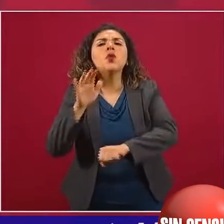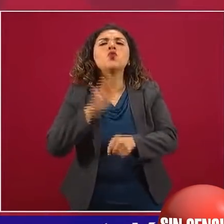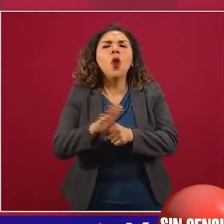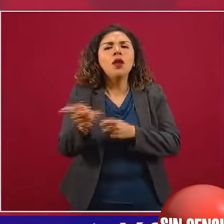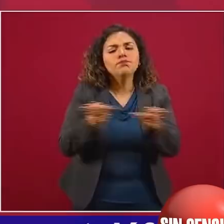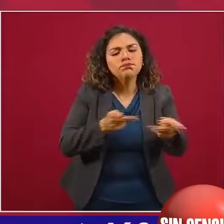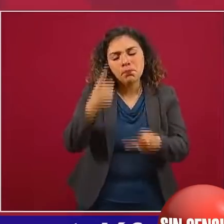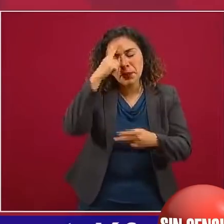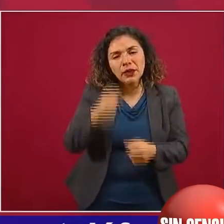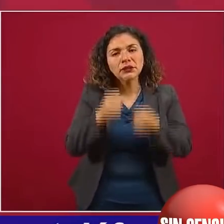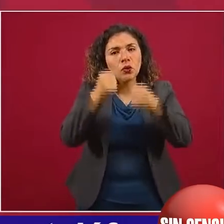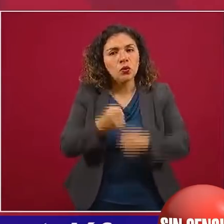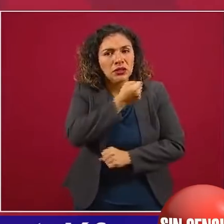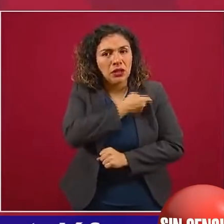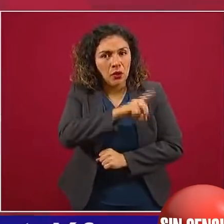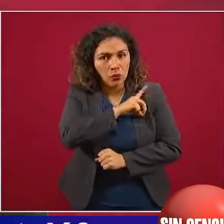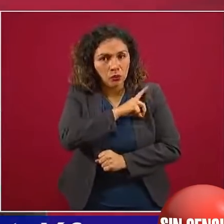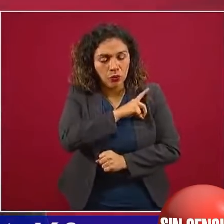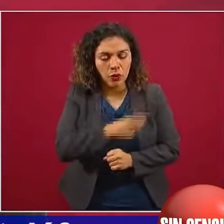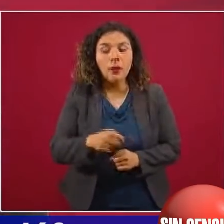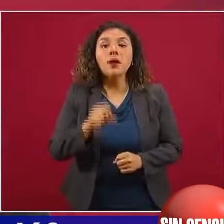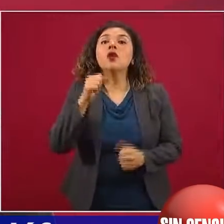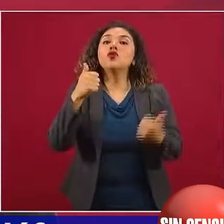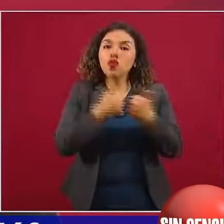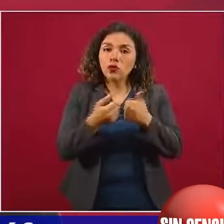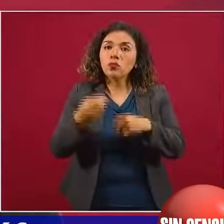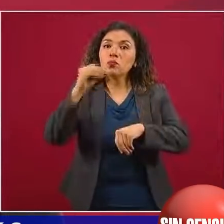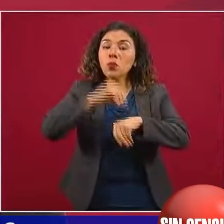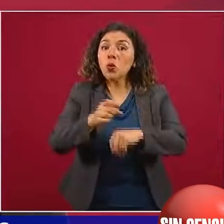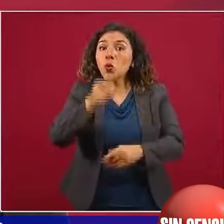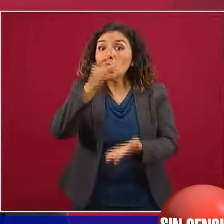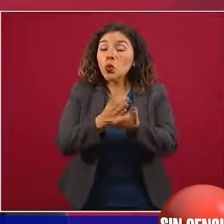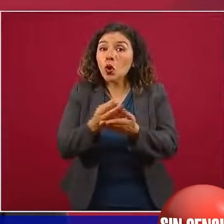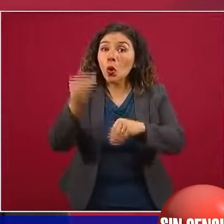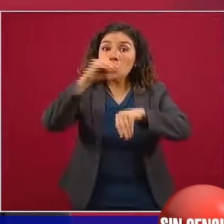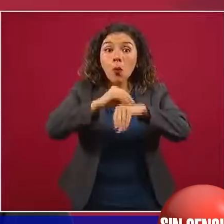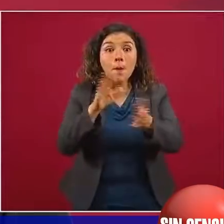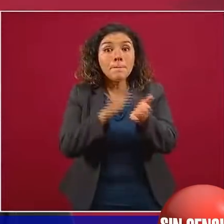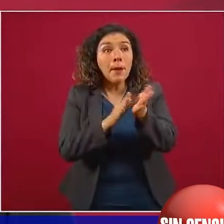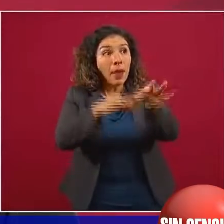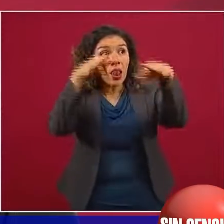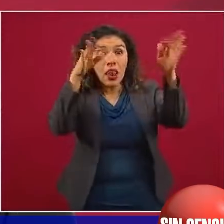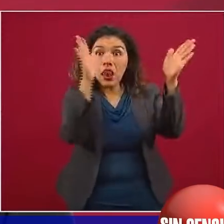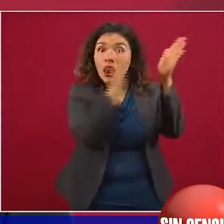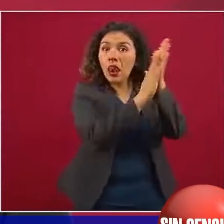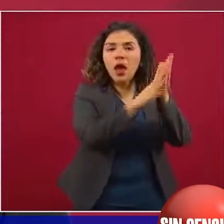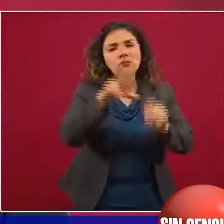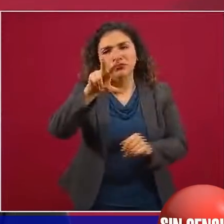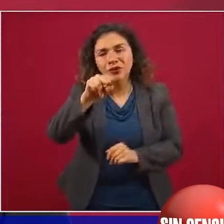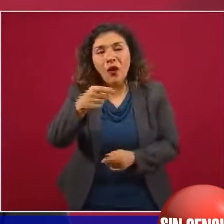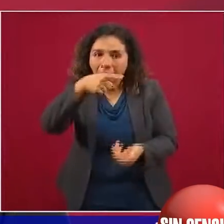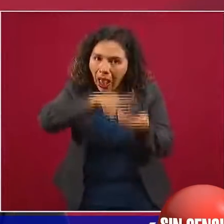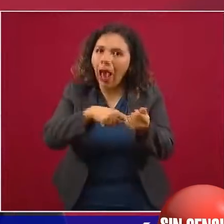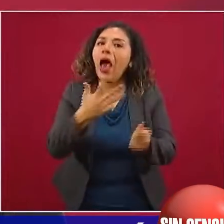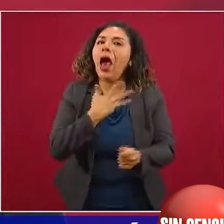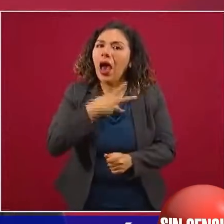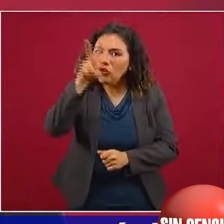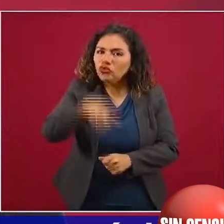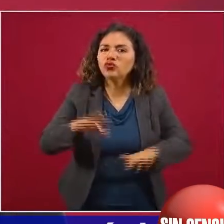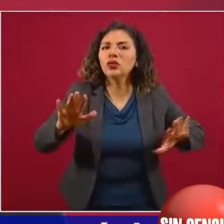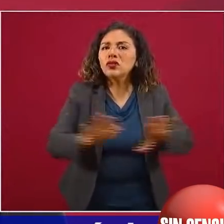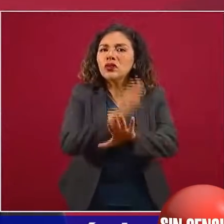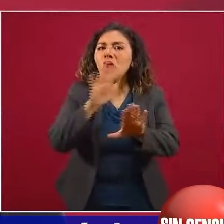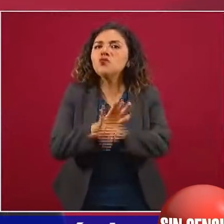protocolos de seguridad sanitaria. Implantar no es nada más tener un documento escrito, es que existan los cambios que